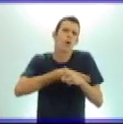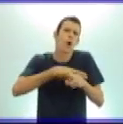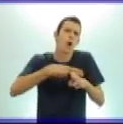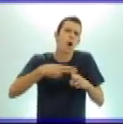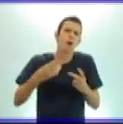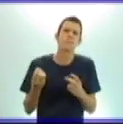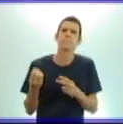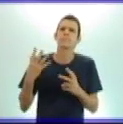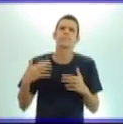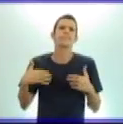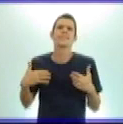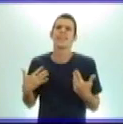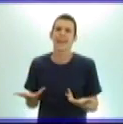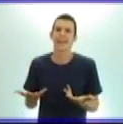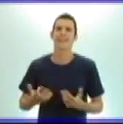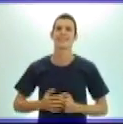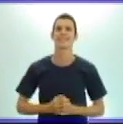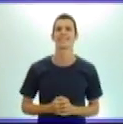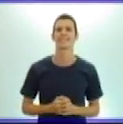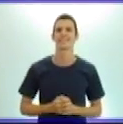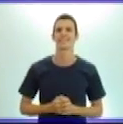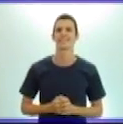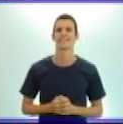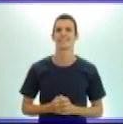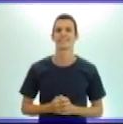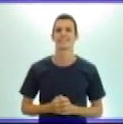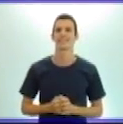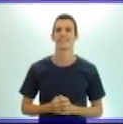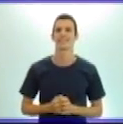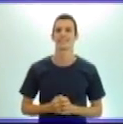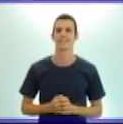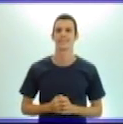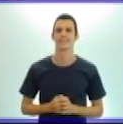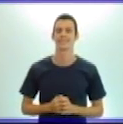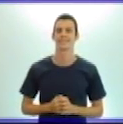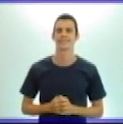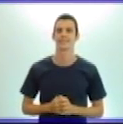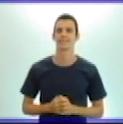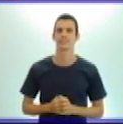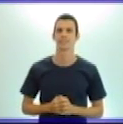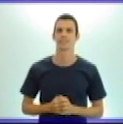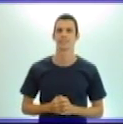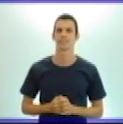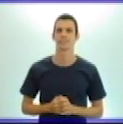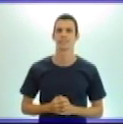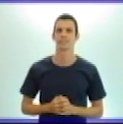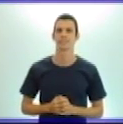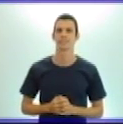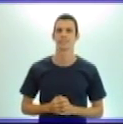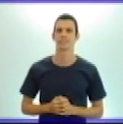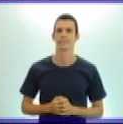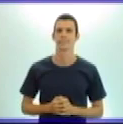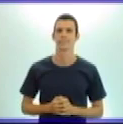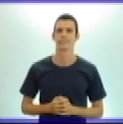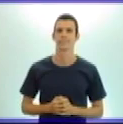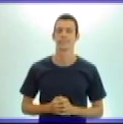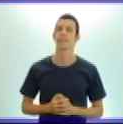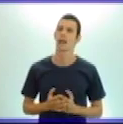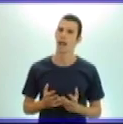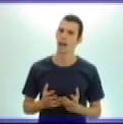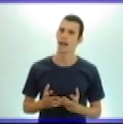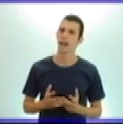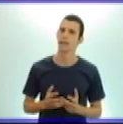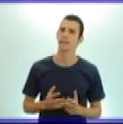que ocurrieron en ese lugar. Pero retomando el tema, cuando ubiques